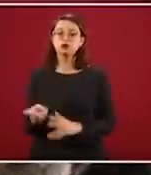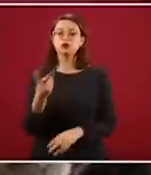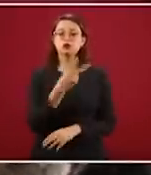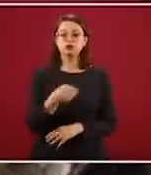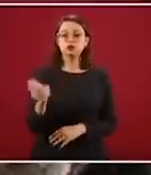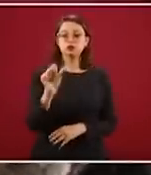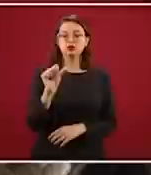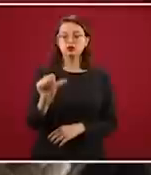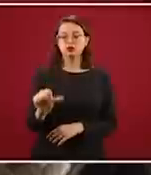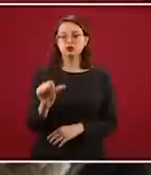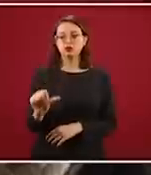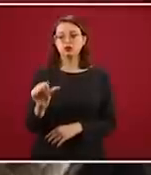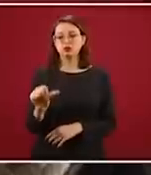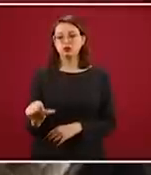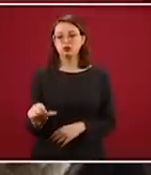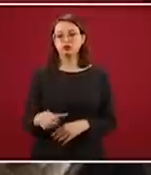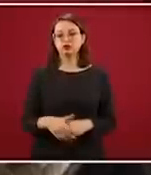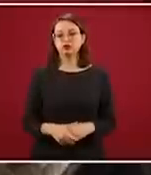Doscientos 16.